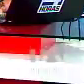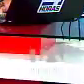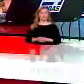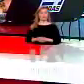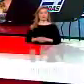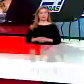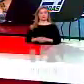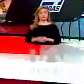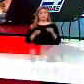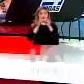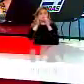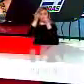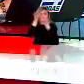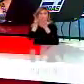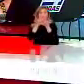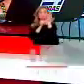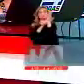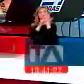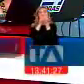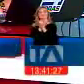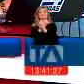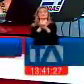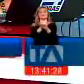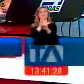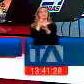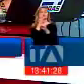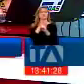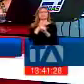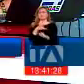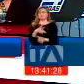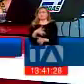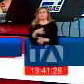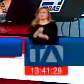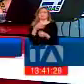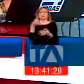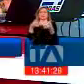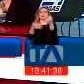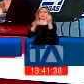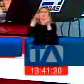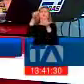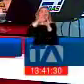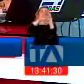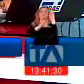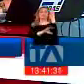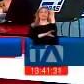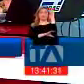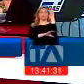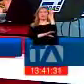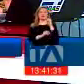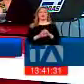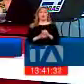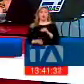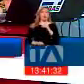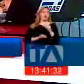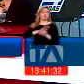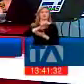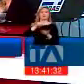Estamos de regreso con más información. El ministro de Defensa dijo estar seguro de que la Corte Constitucional devolverá la vigencia del Acuerdo